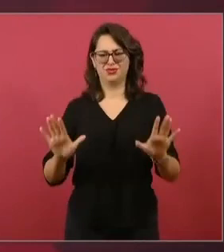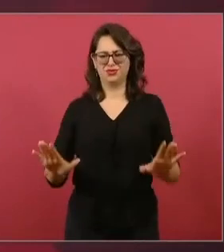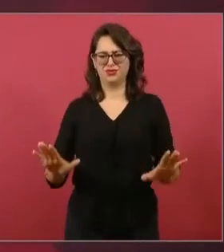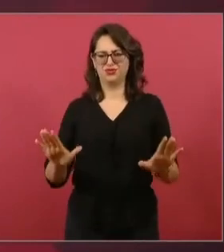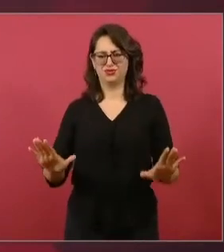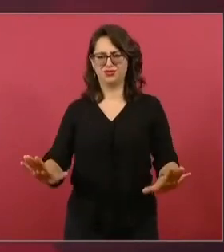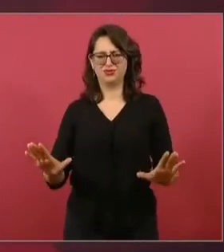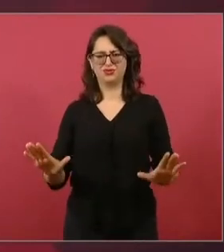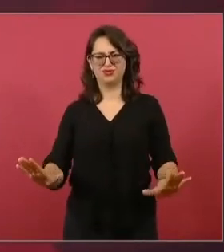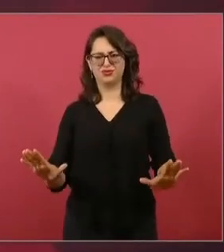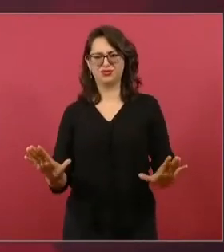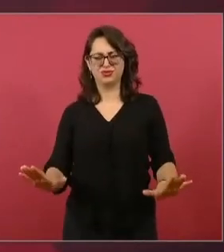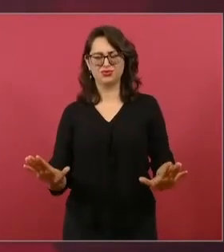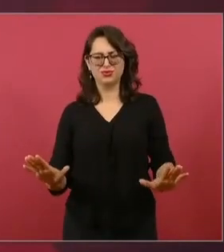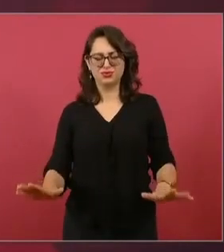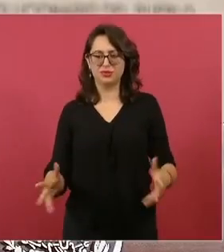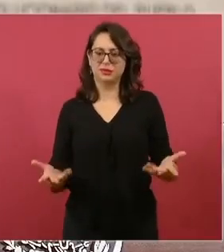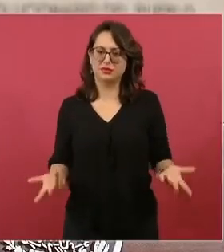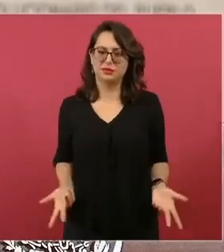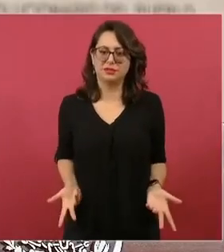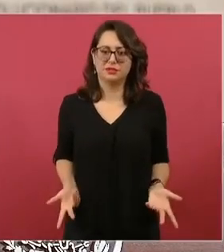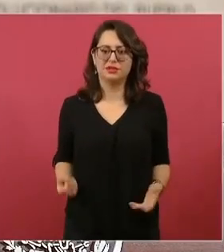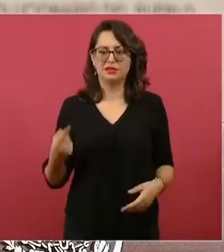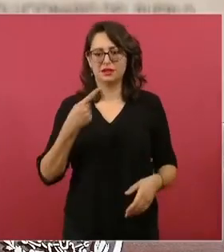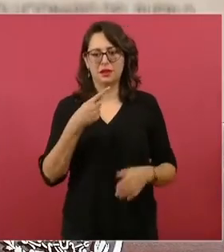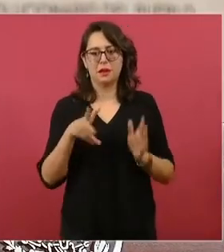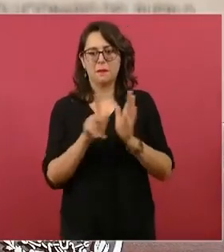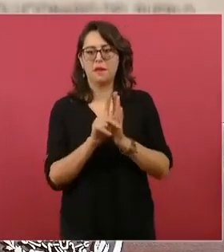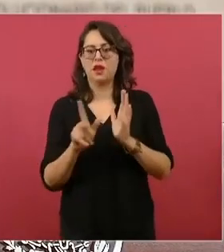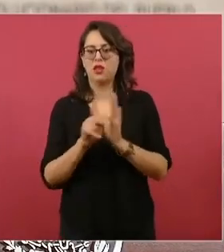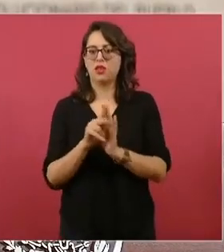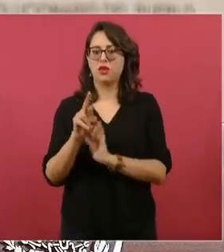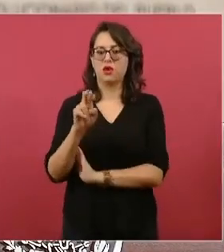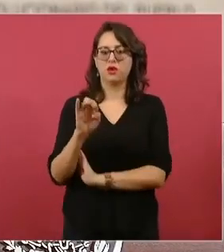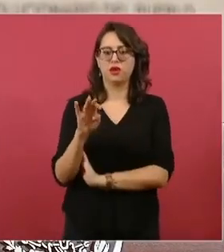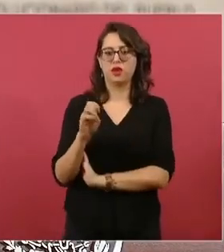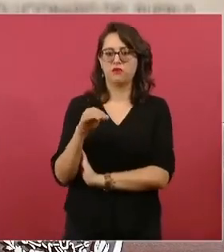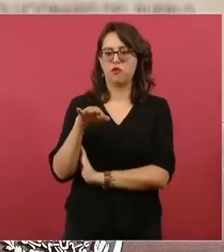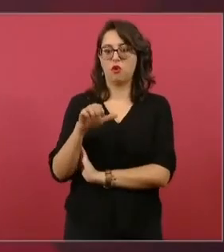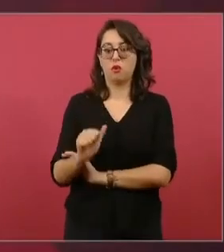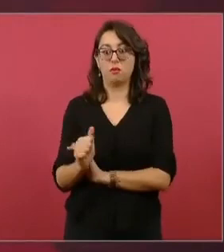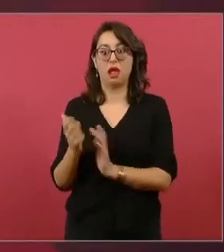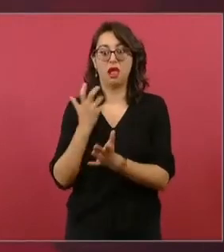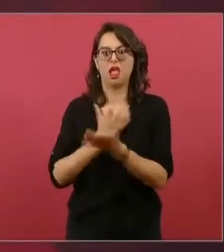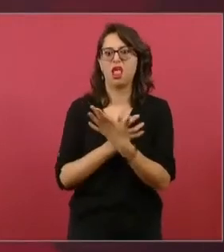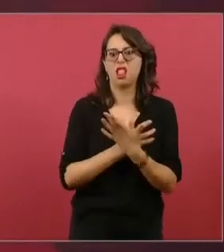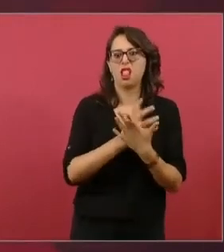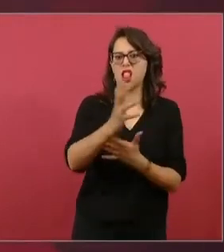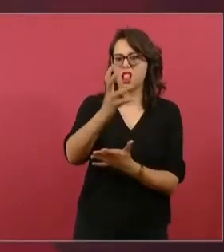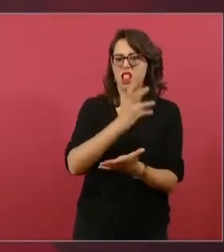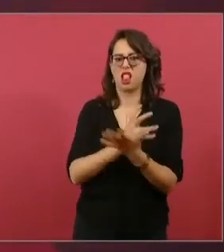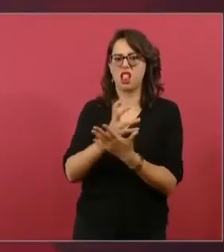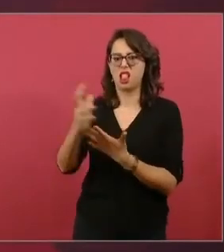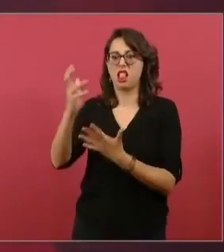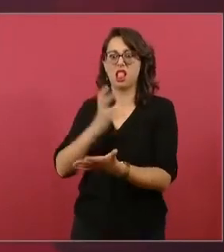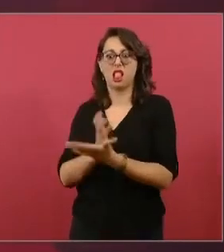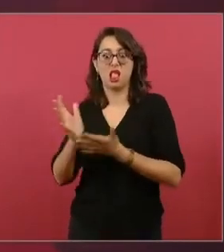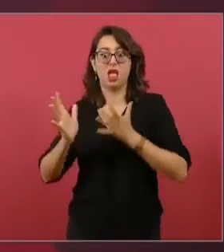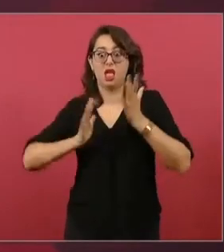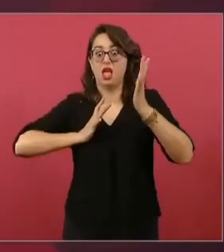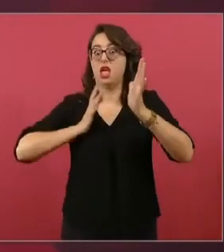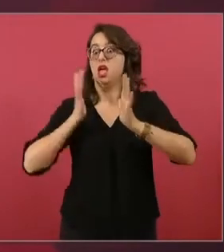porque miren lo del periódico Reforma, ¿no?, que se dedicó, ¿no?, como